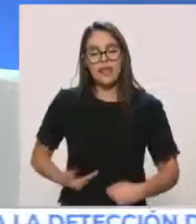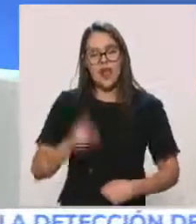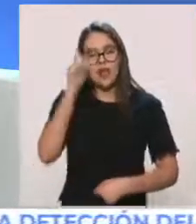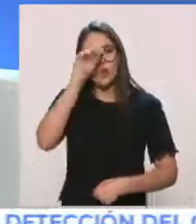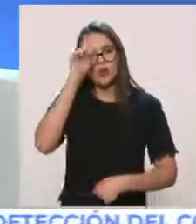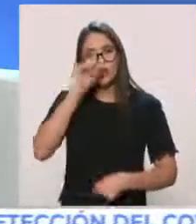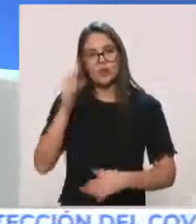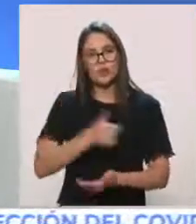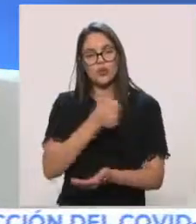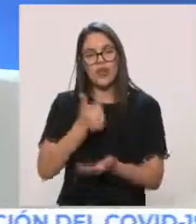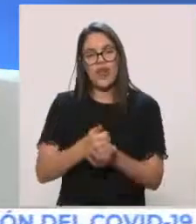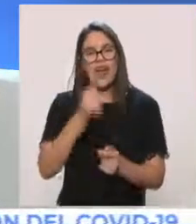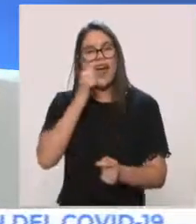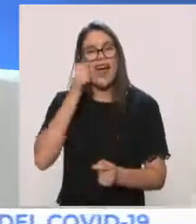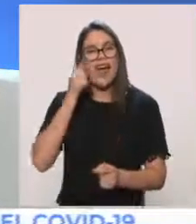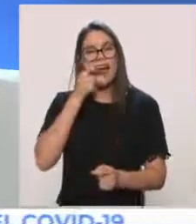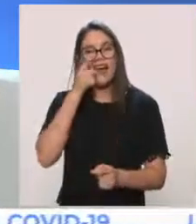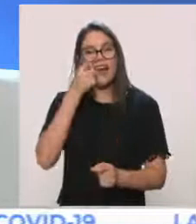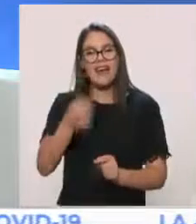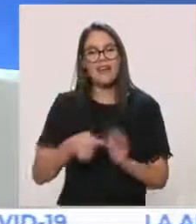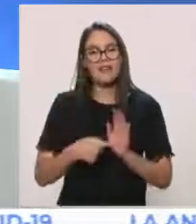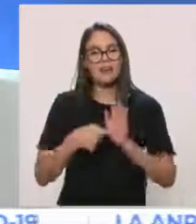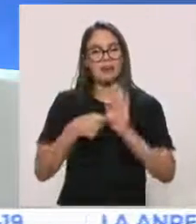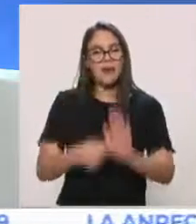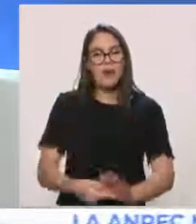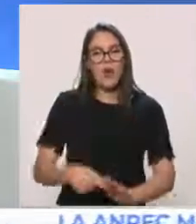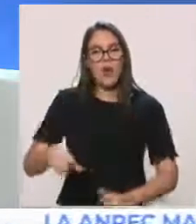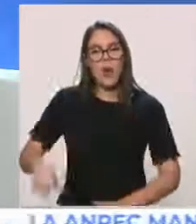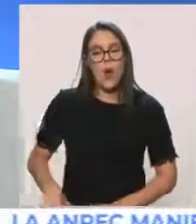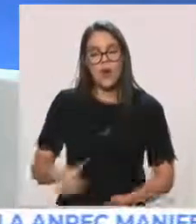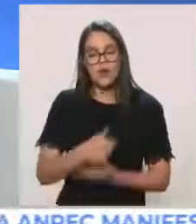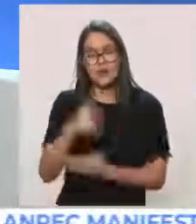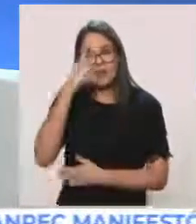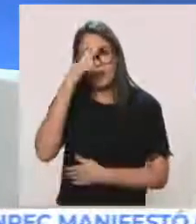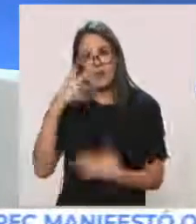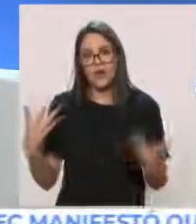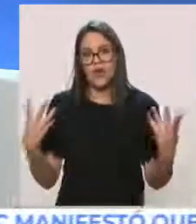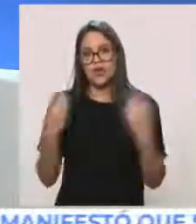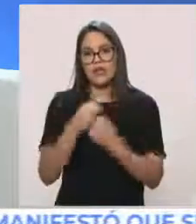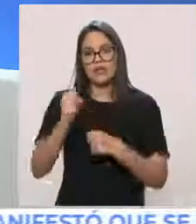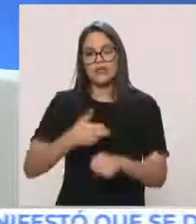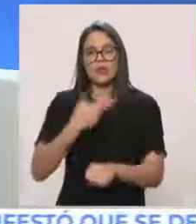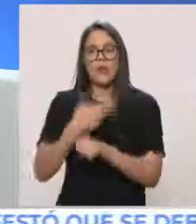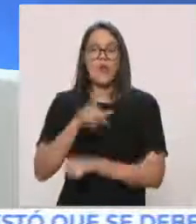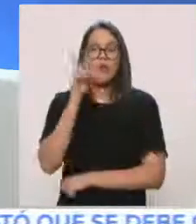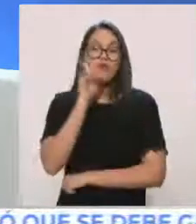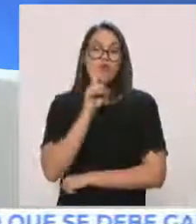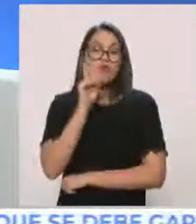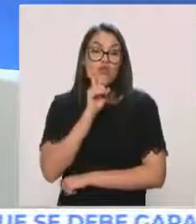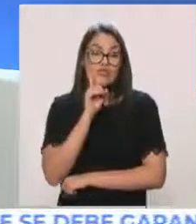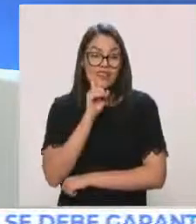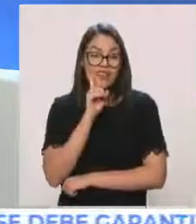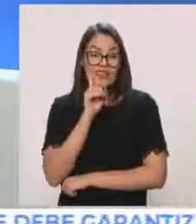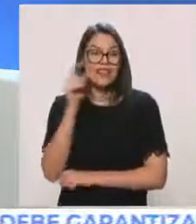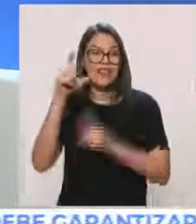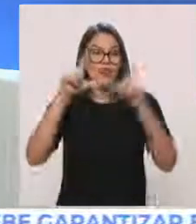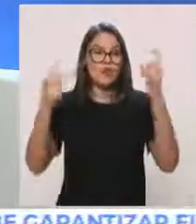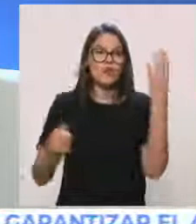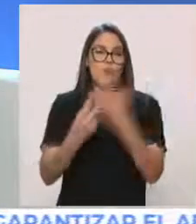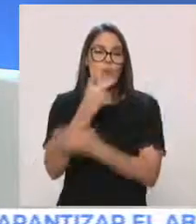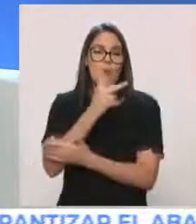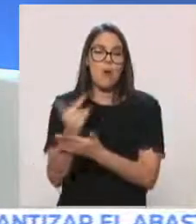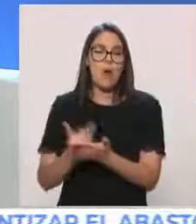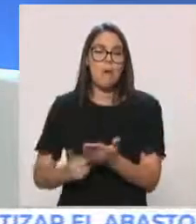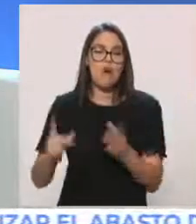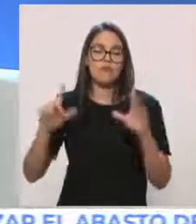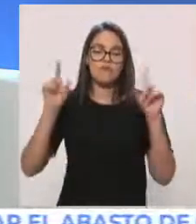esta estrategia presentada ayer por el gobierno capitalino de la mano con el Consejo Ciudadano y la Secretaría de las Mujeres. No estás sola para atender a